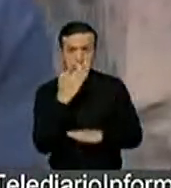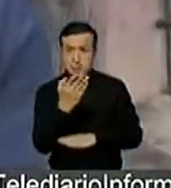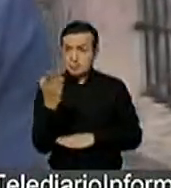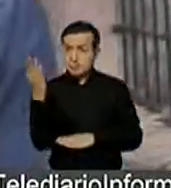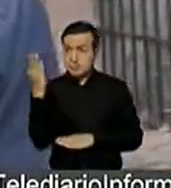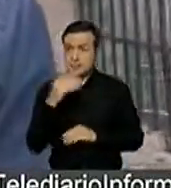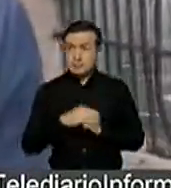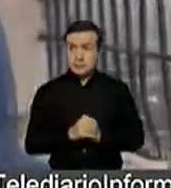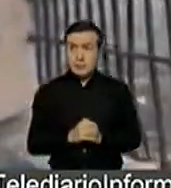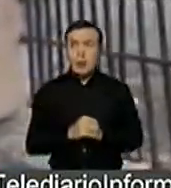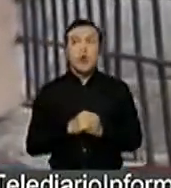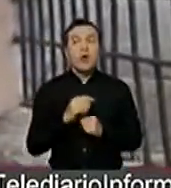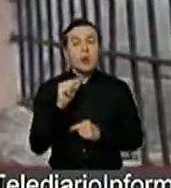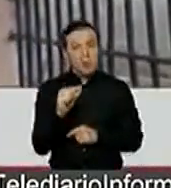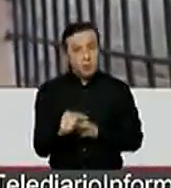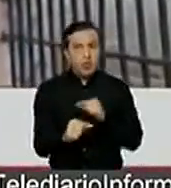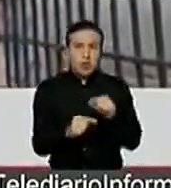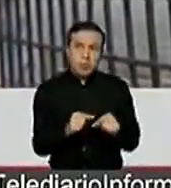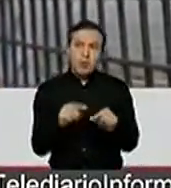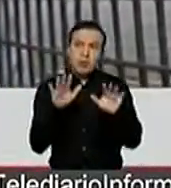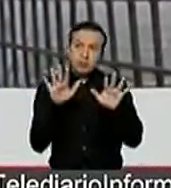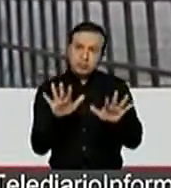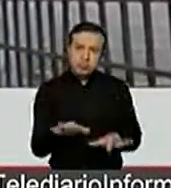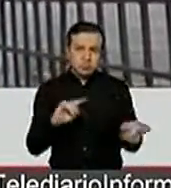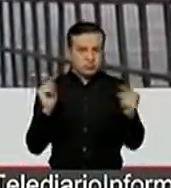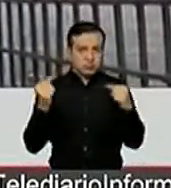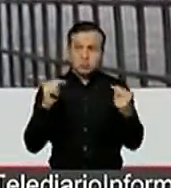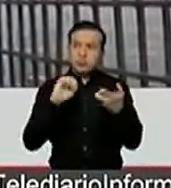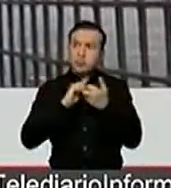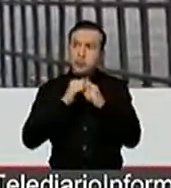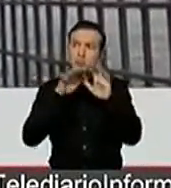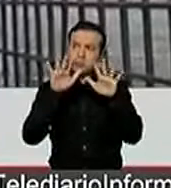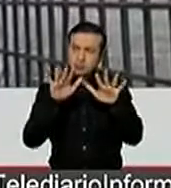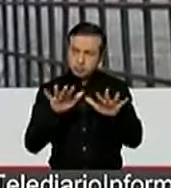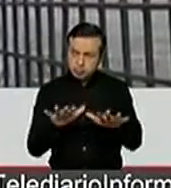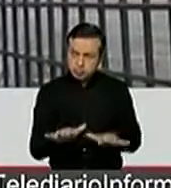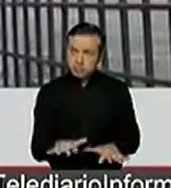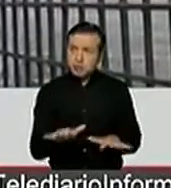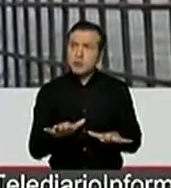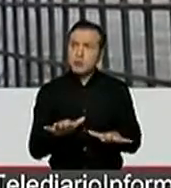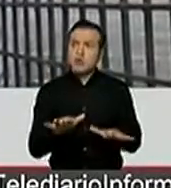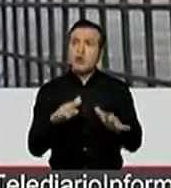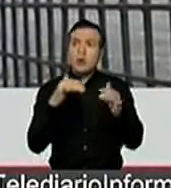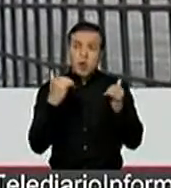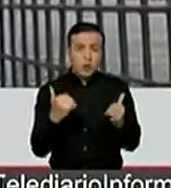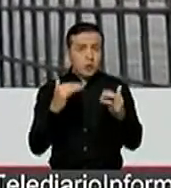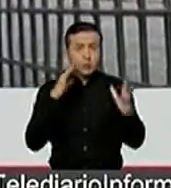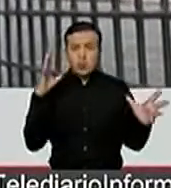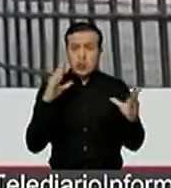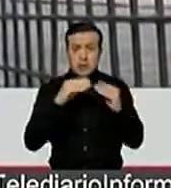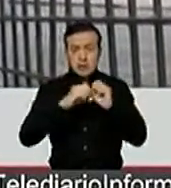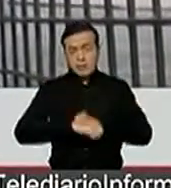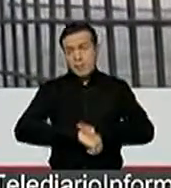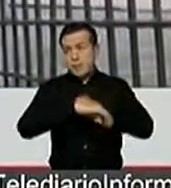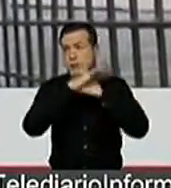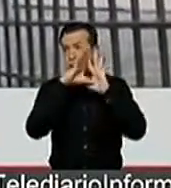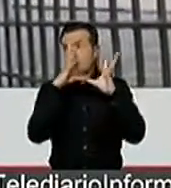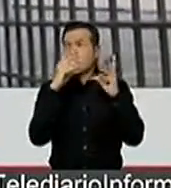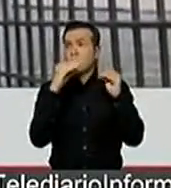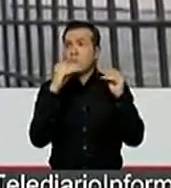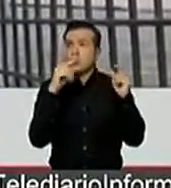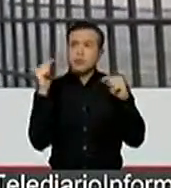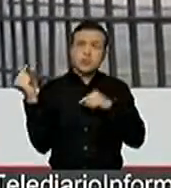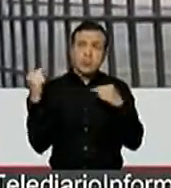por momentos han bajado momentáneamente los enfrentamientos que durante toda la mañana pues han sido